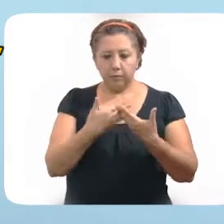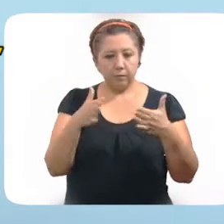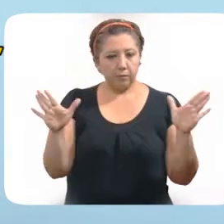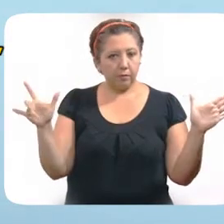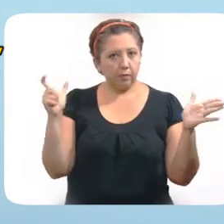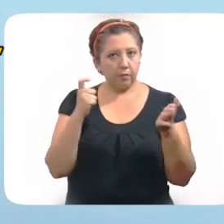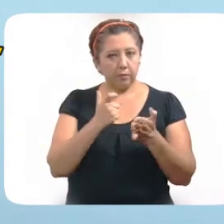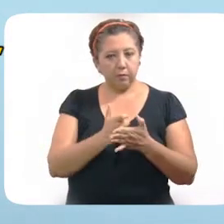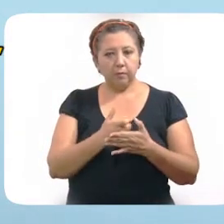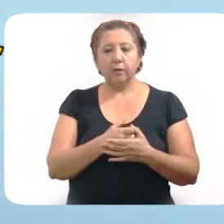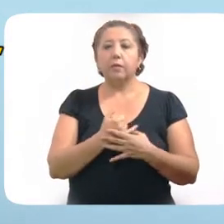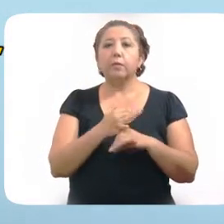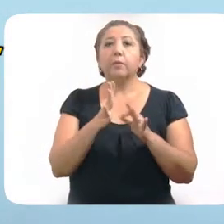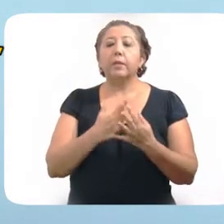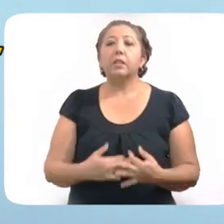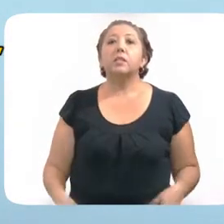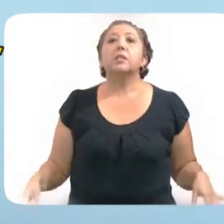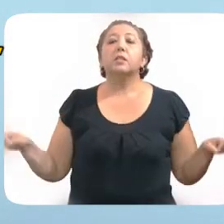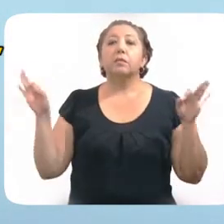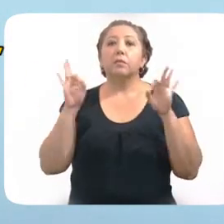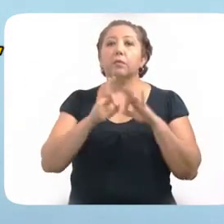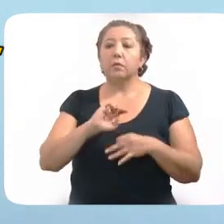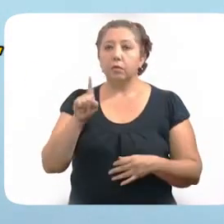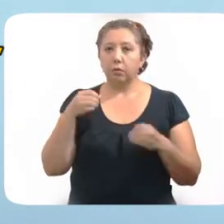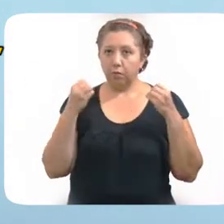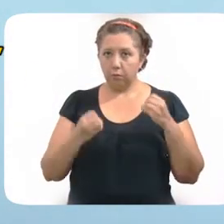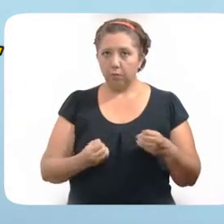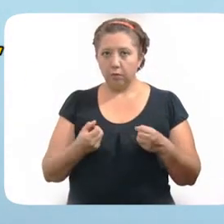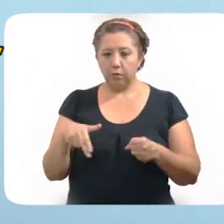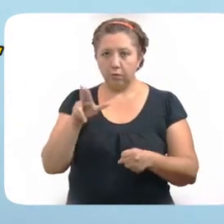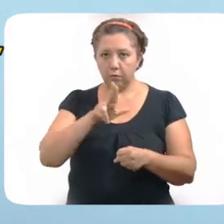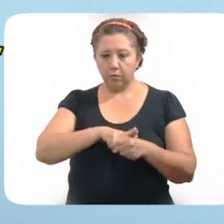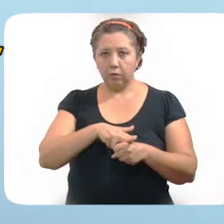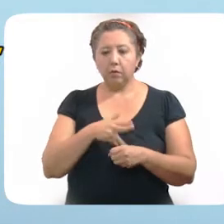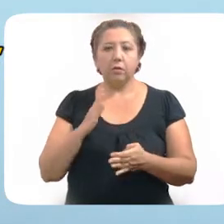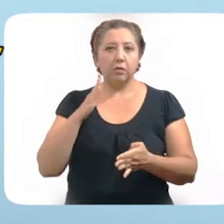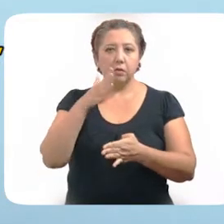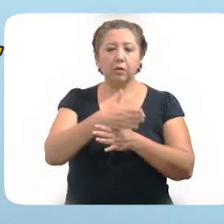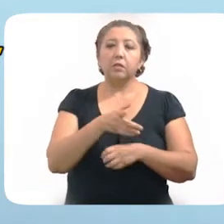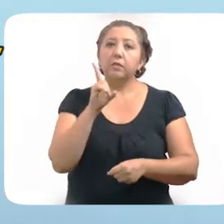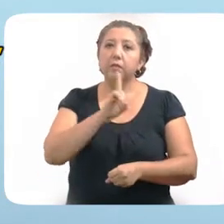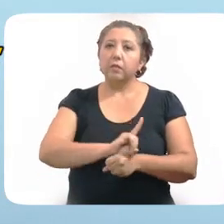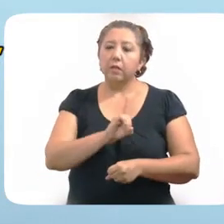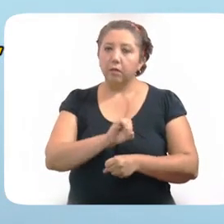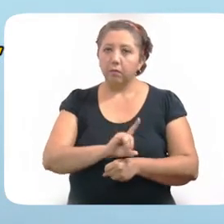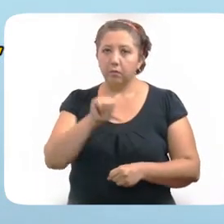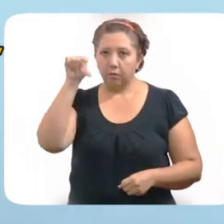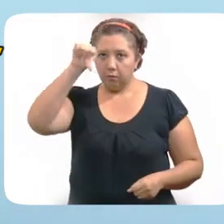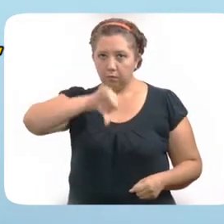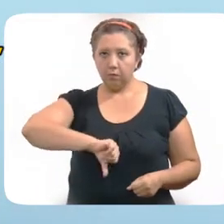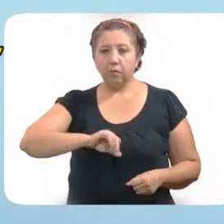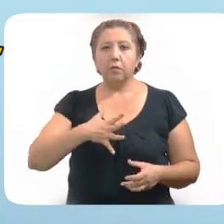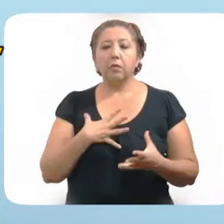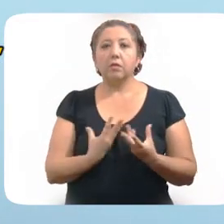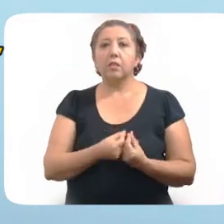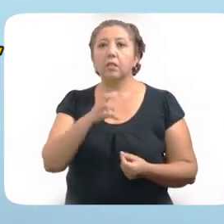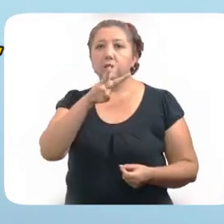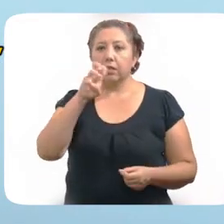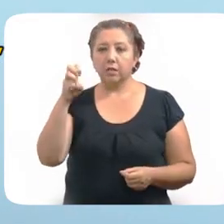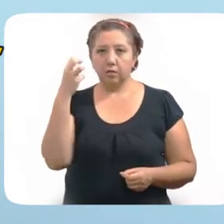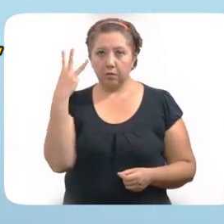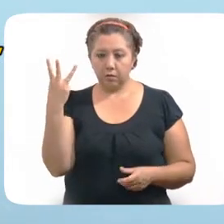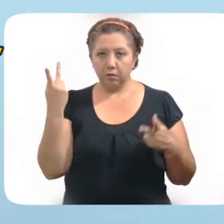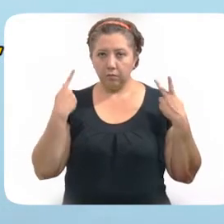reapertura económica, los datos más importantes son la ocupación hospitalaria y los ingresos diarios. El día de hoy tenemos